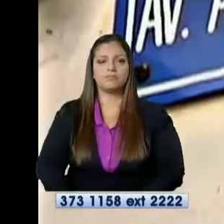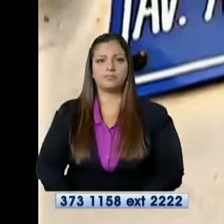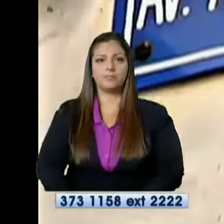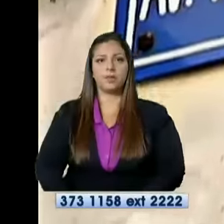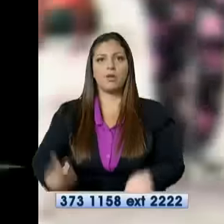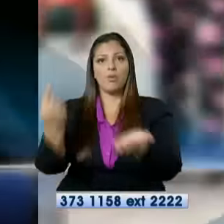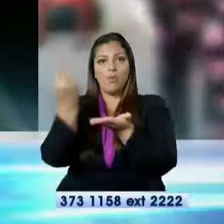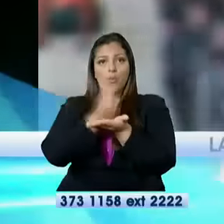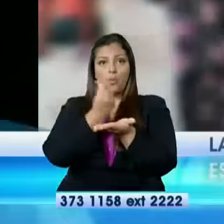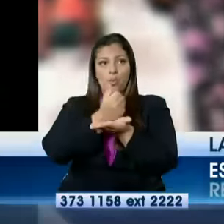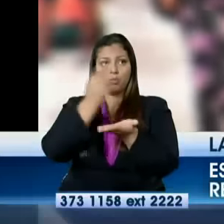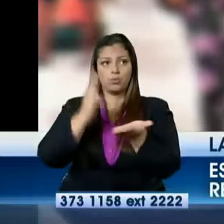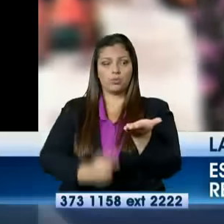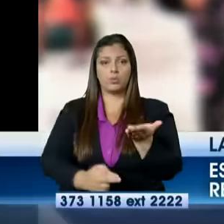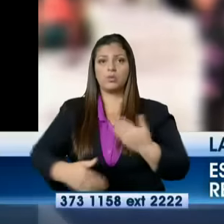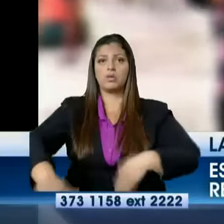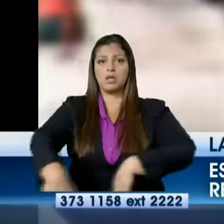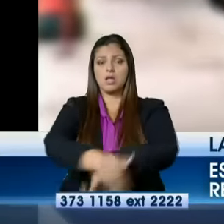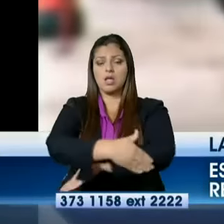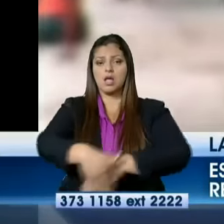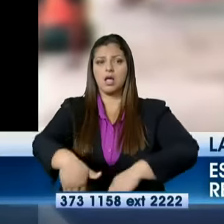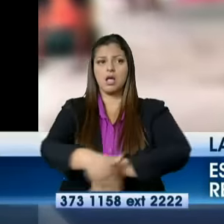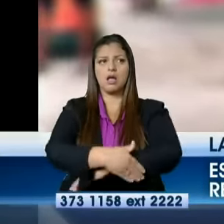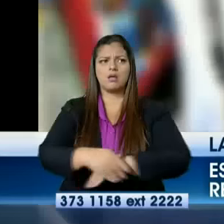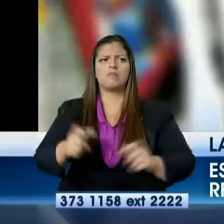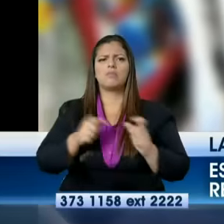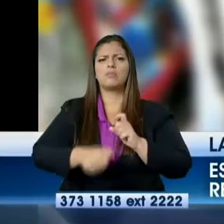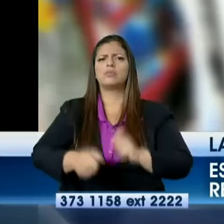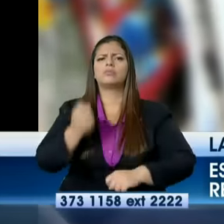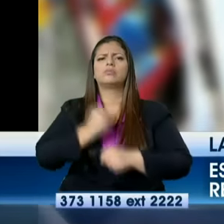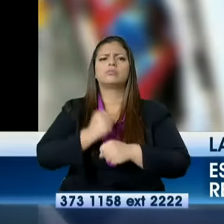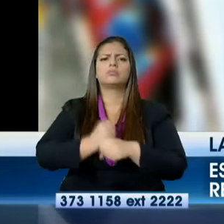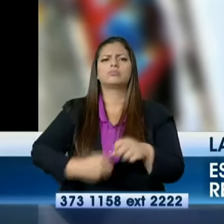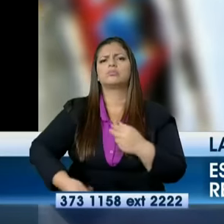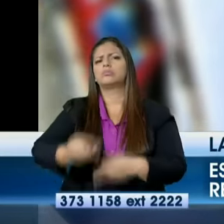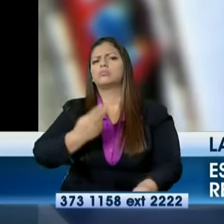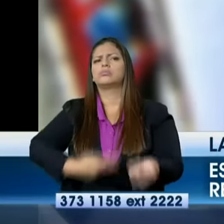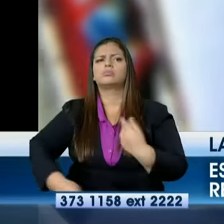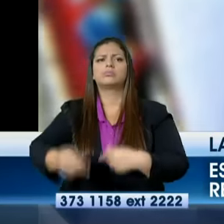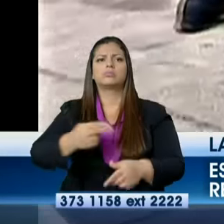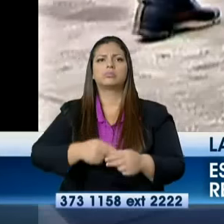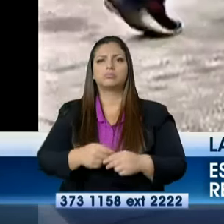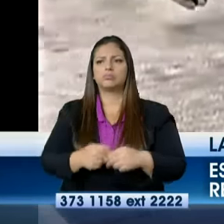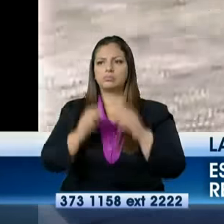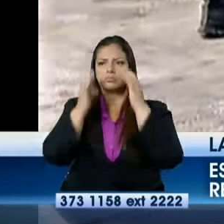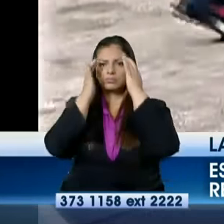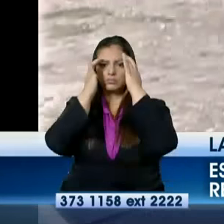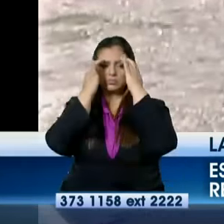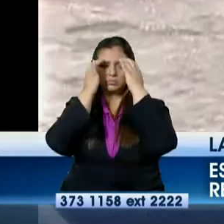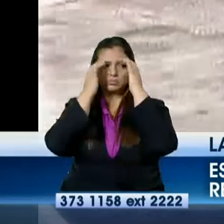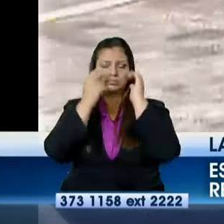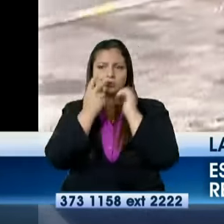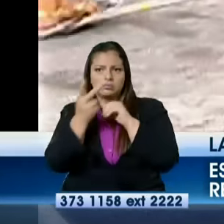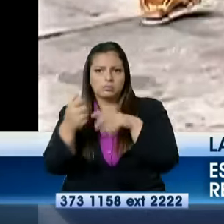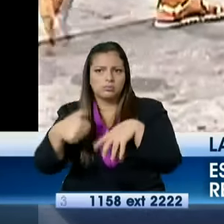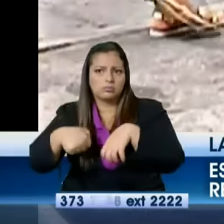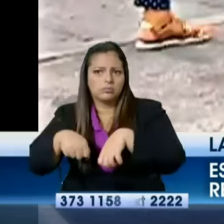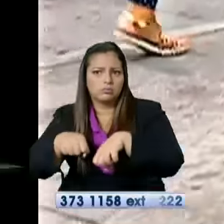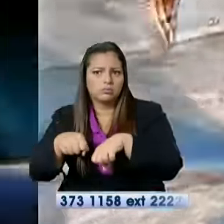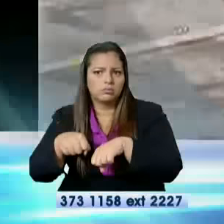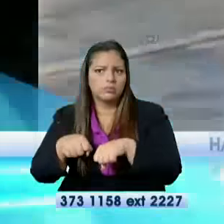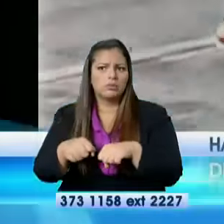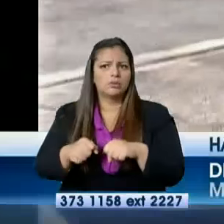Guasmo Sur hay un agitado ambiente comercial y un pánico generalizado. Bueno, motos pues hay en cantidad, pues eso